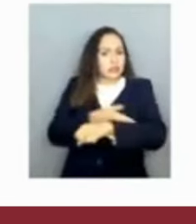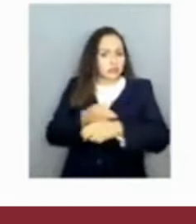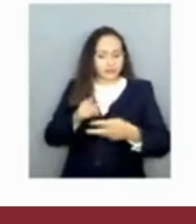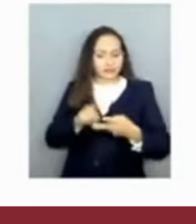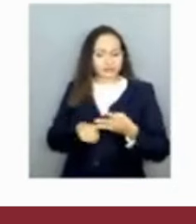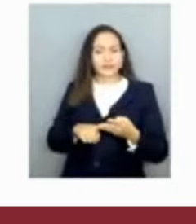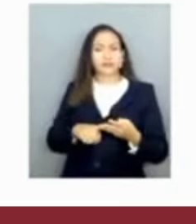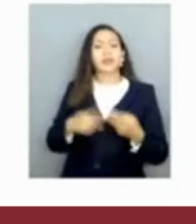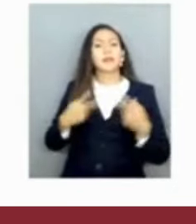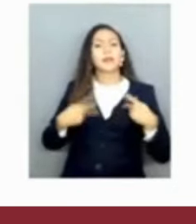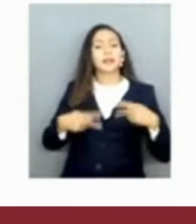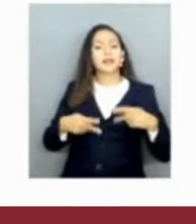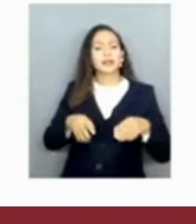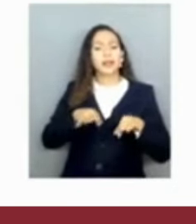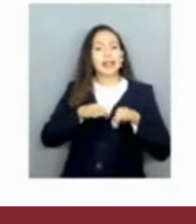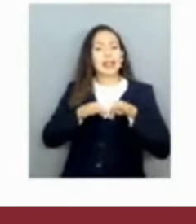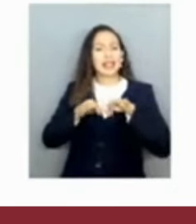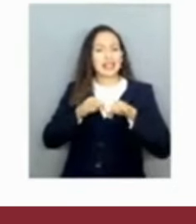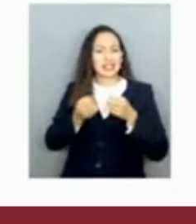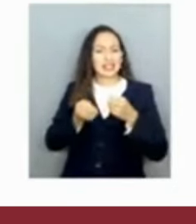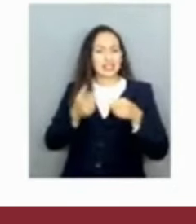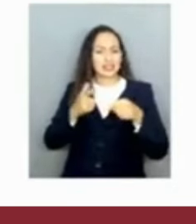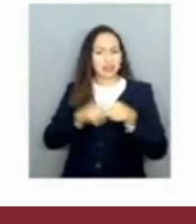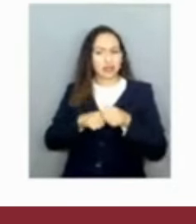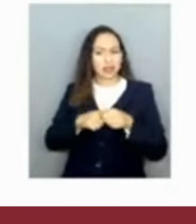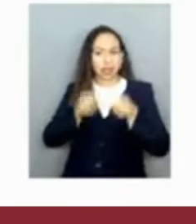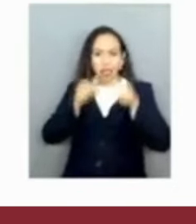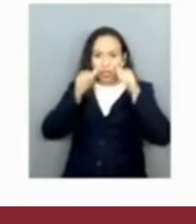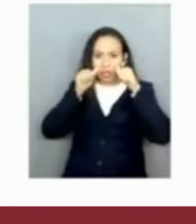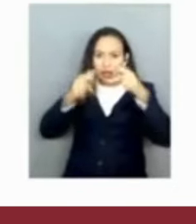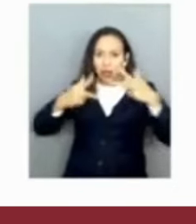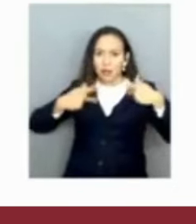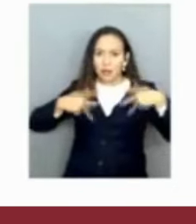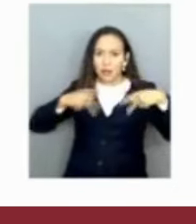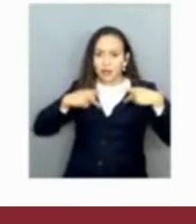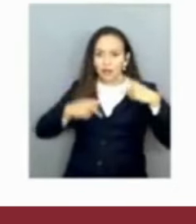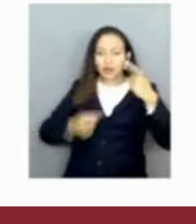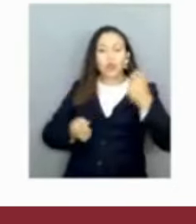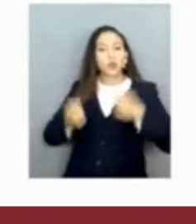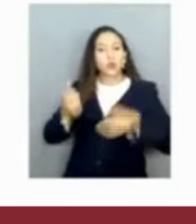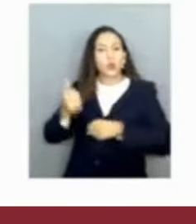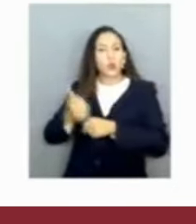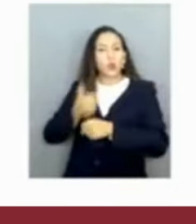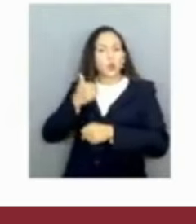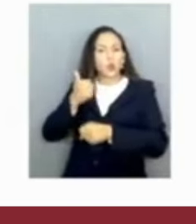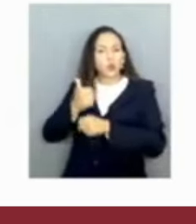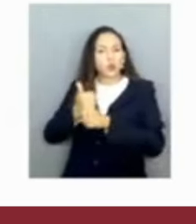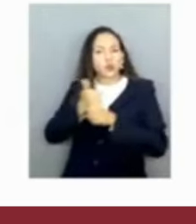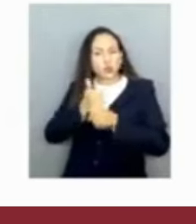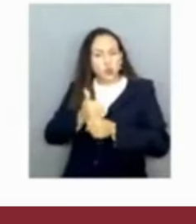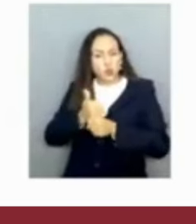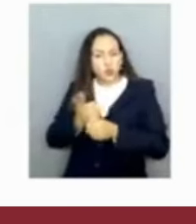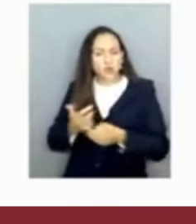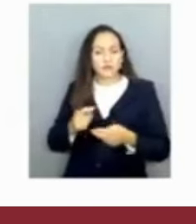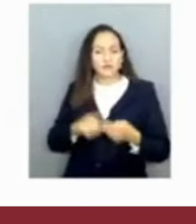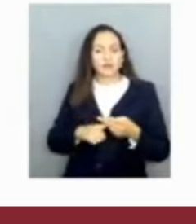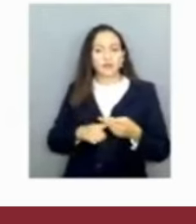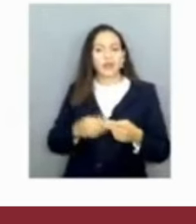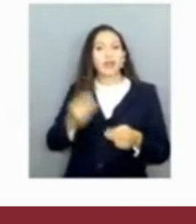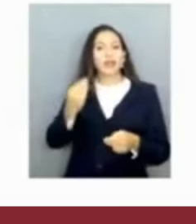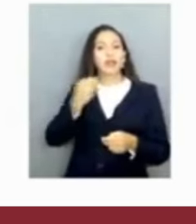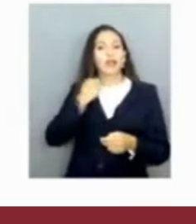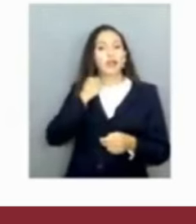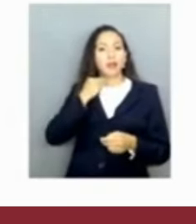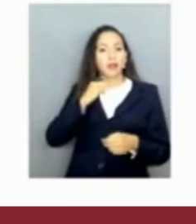ministros han decidido posponer la discusión de dos acciones de inconstitucionalidad que estaban programadas para este jueves